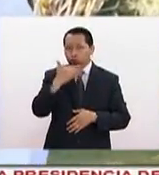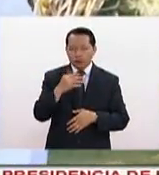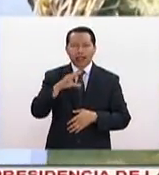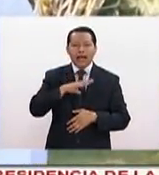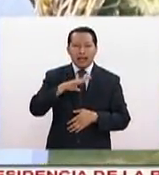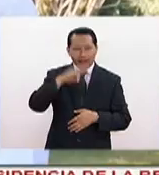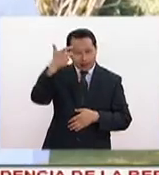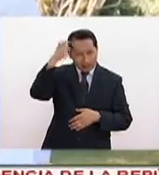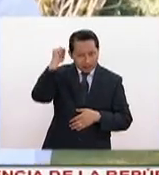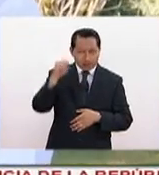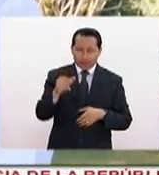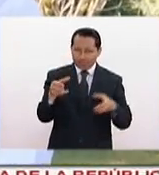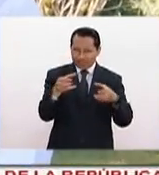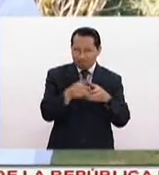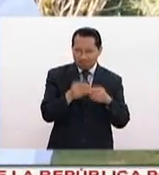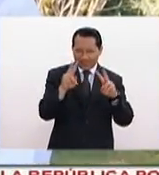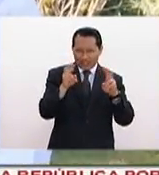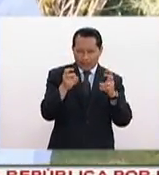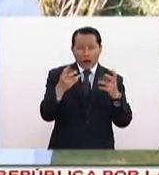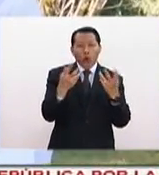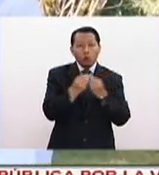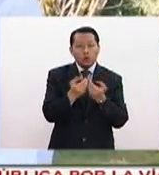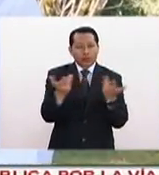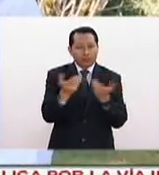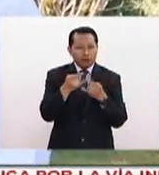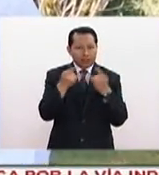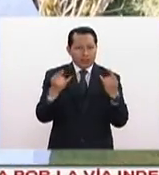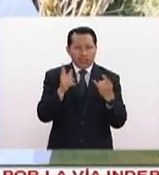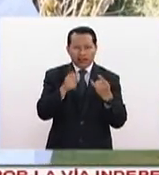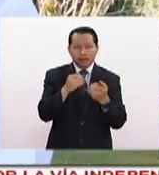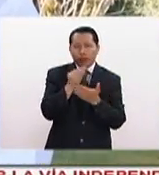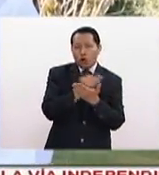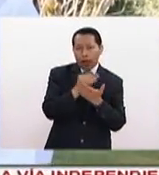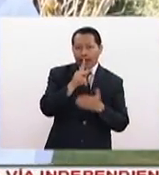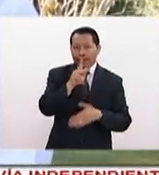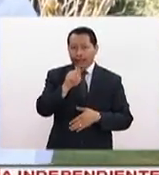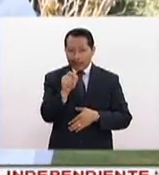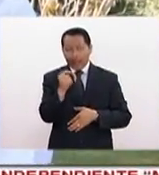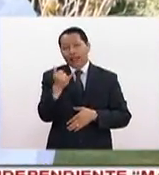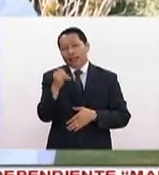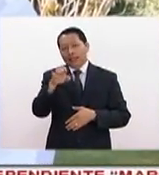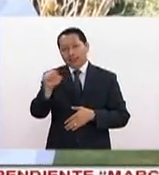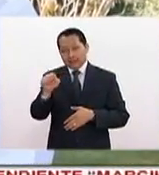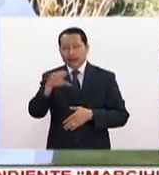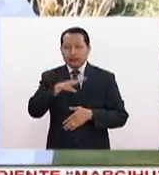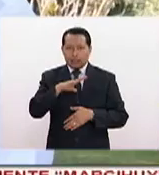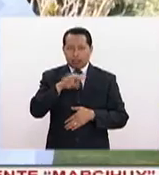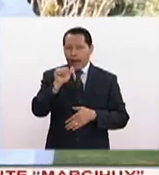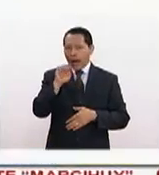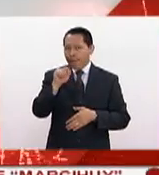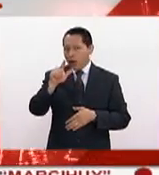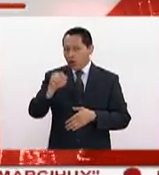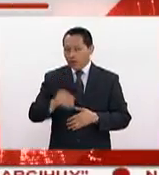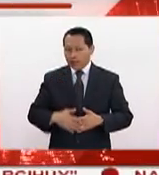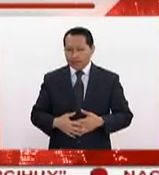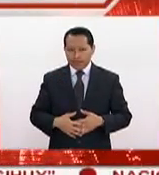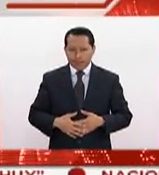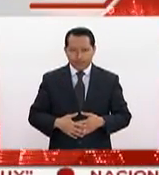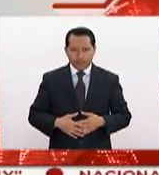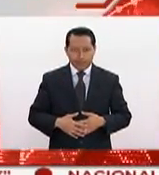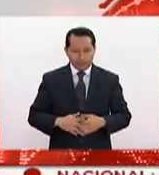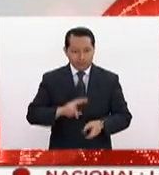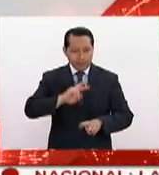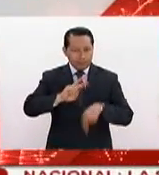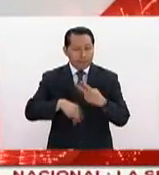el precandidato de la coalición Juntos Haremos Historia, conformado por Morena, PT y Encuentro Social, Andrés Manuel López Obrador.